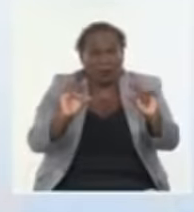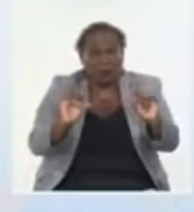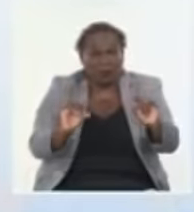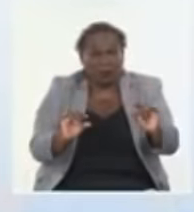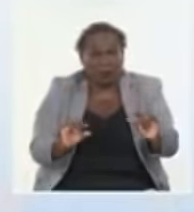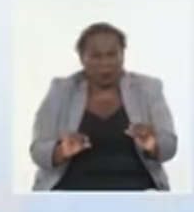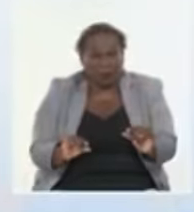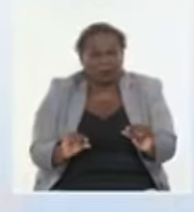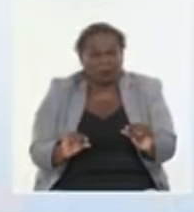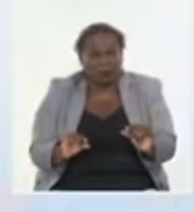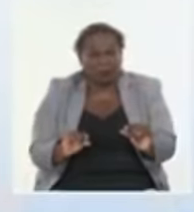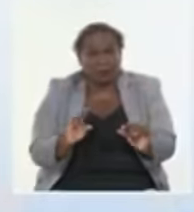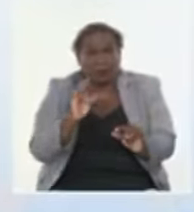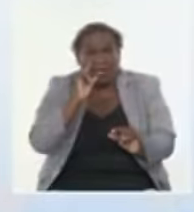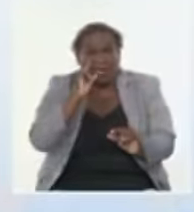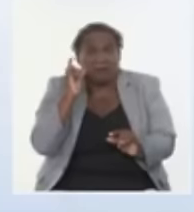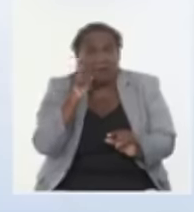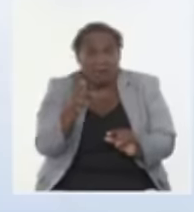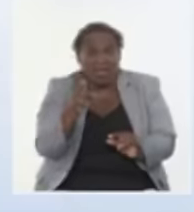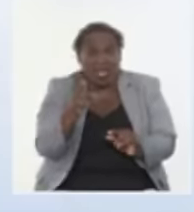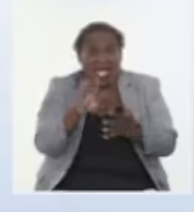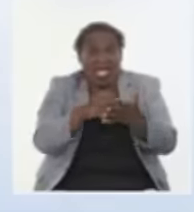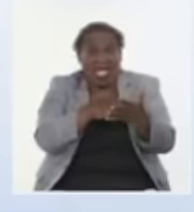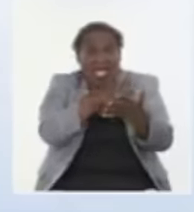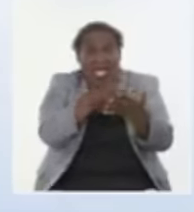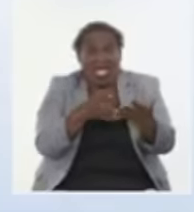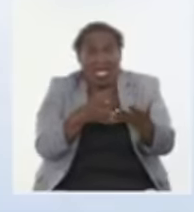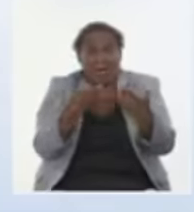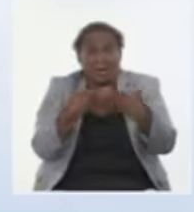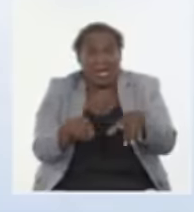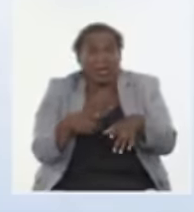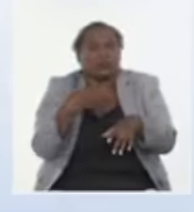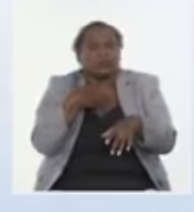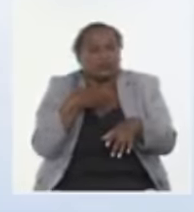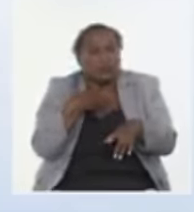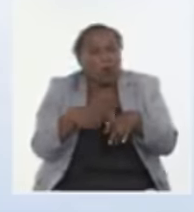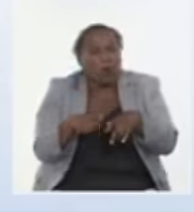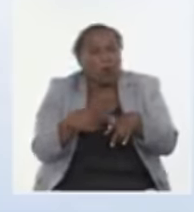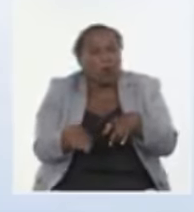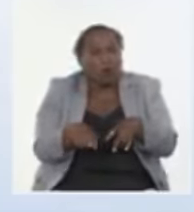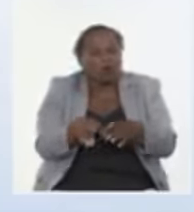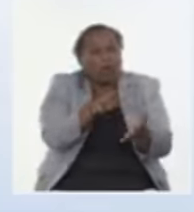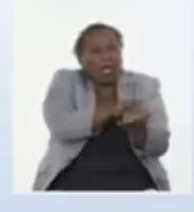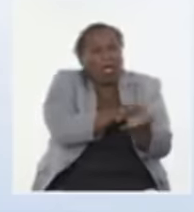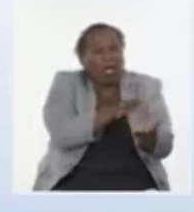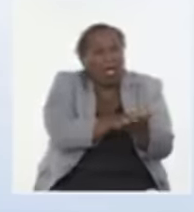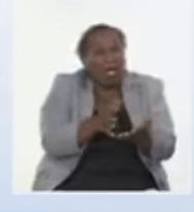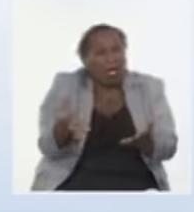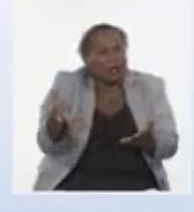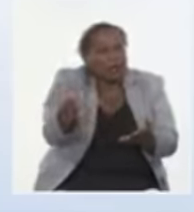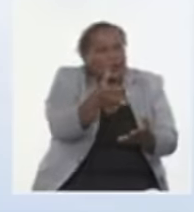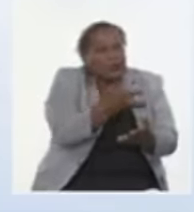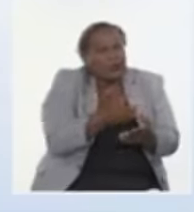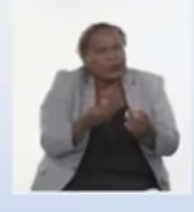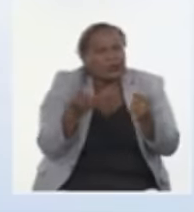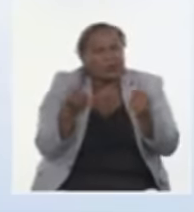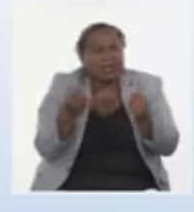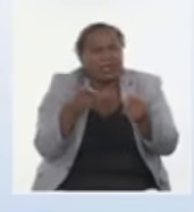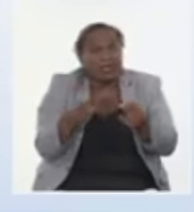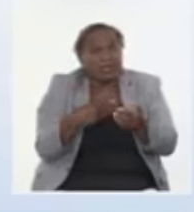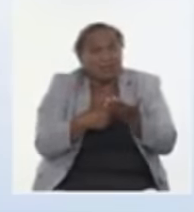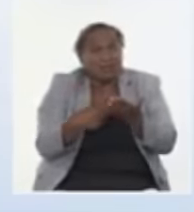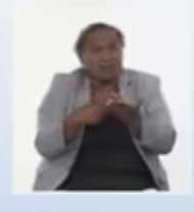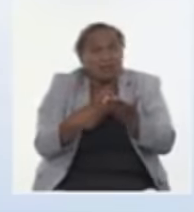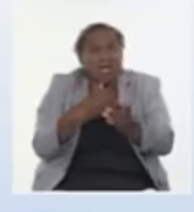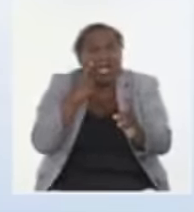todavía tenemos 300 millones de cuentas por cobrar vencidas que nos hace falta hoy en la economía, y eso lo estamos chequeando semanalmente